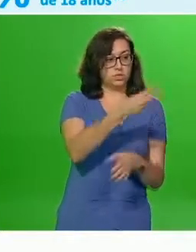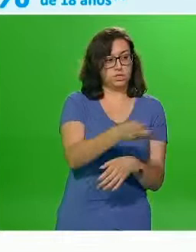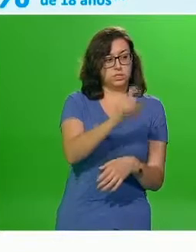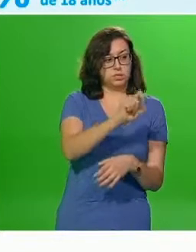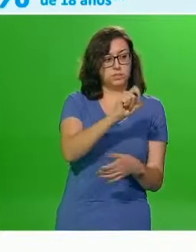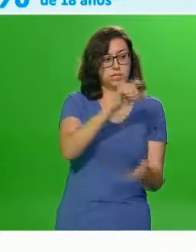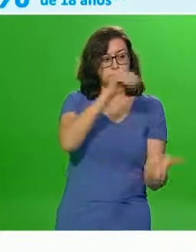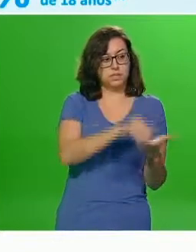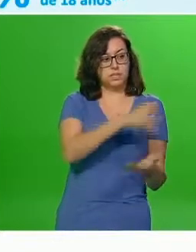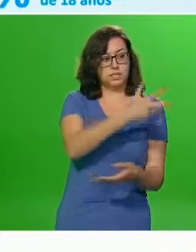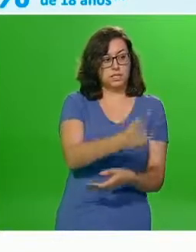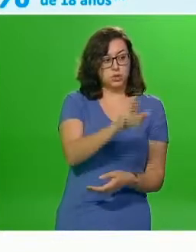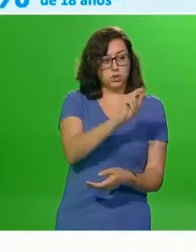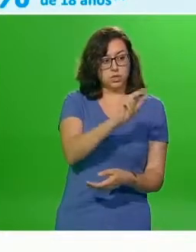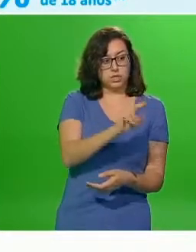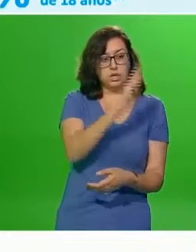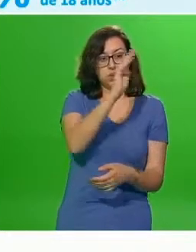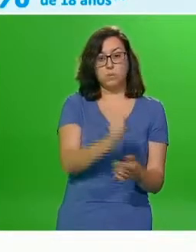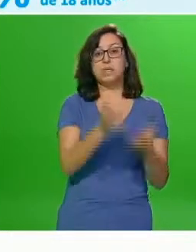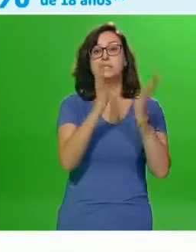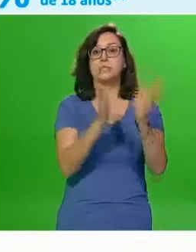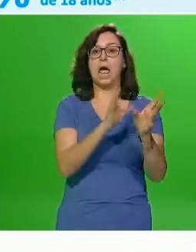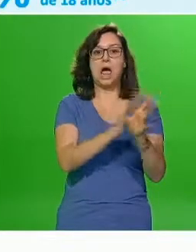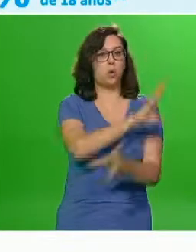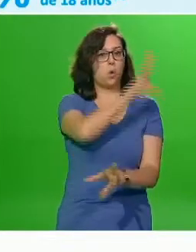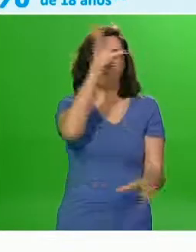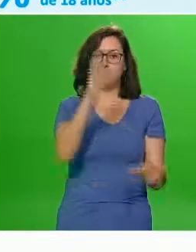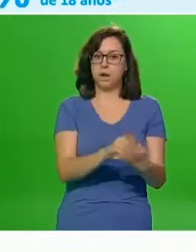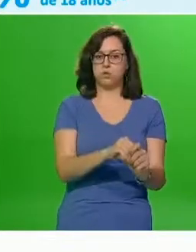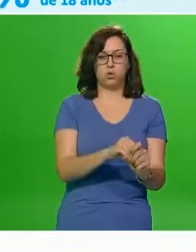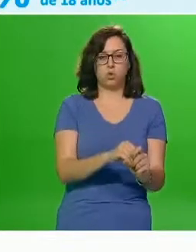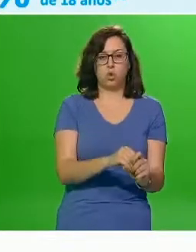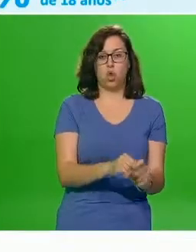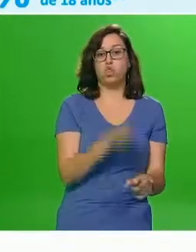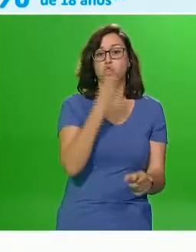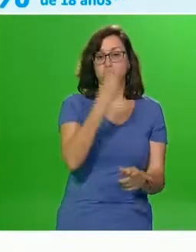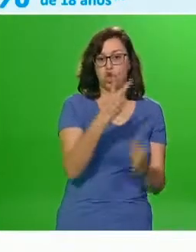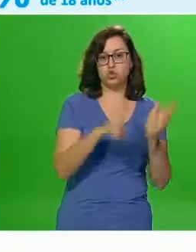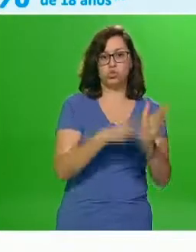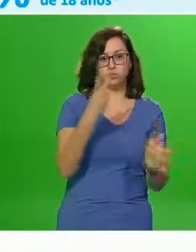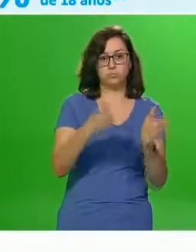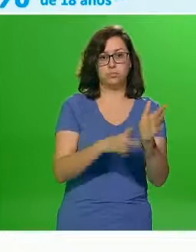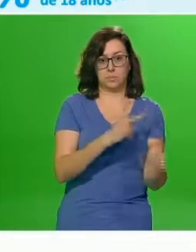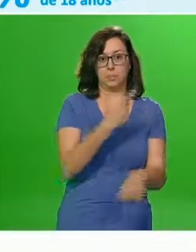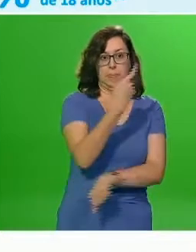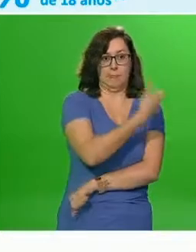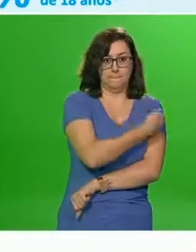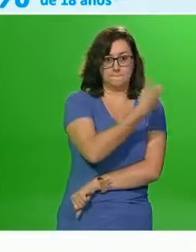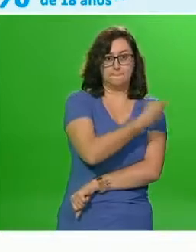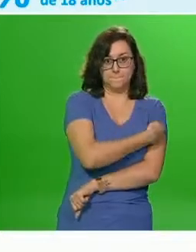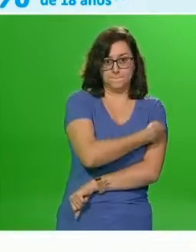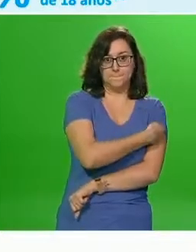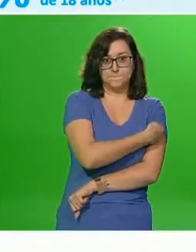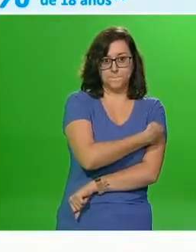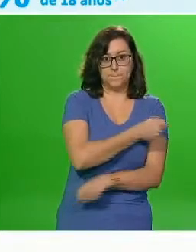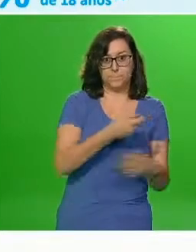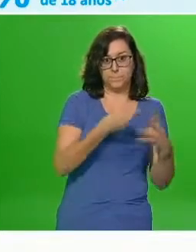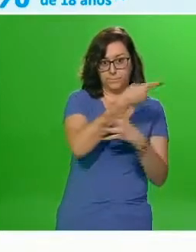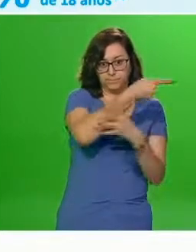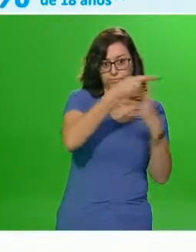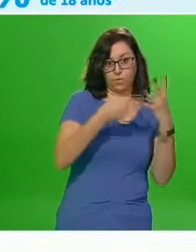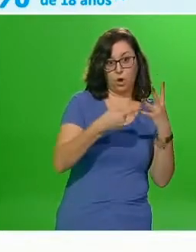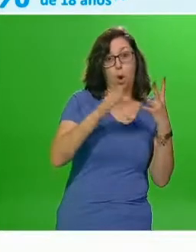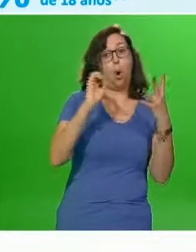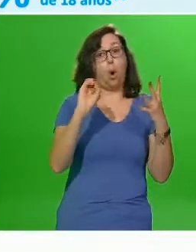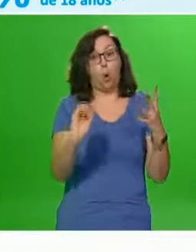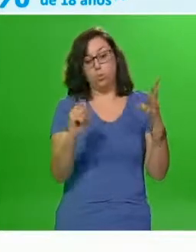12.320.589, ya tienen un esquema completo. Esto quiere decir que ya tienen 2 dosis de prácticamente casi todas las